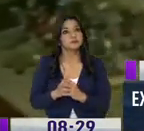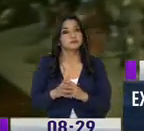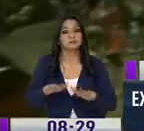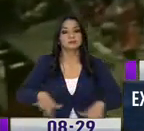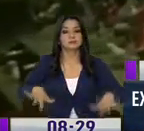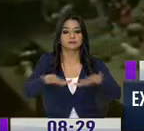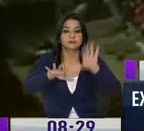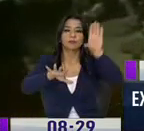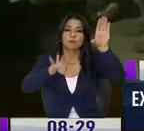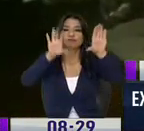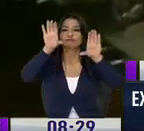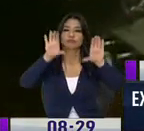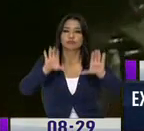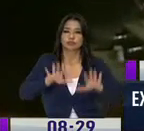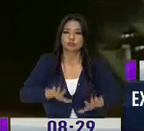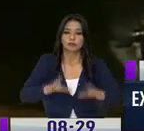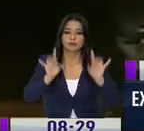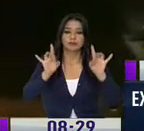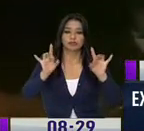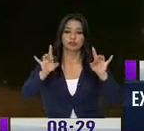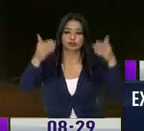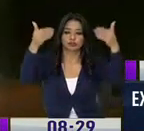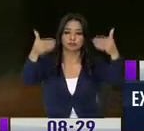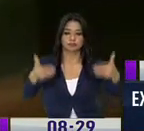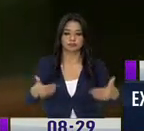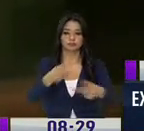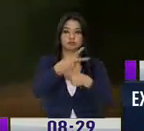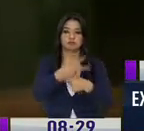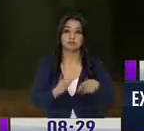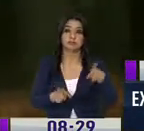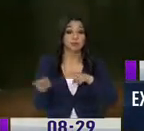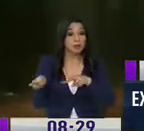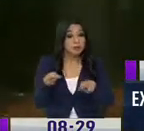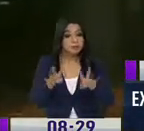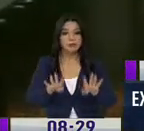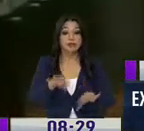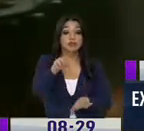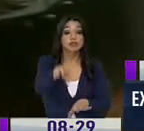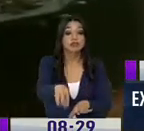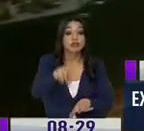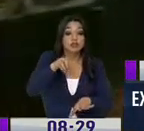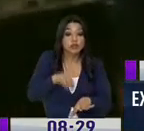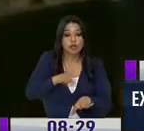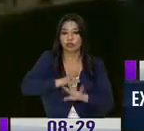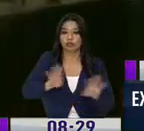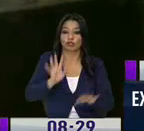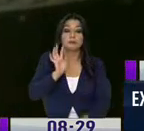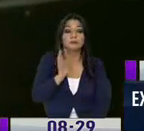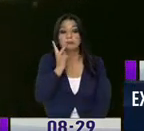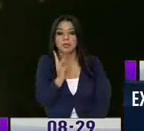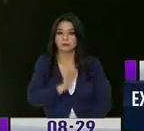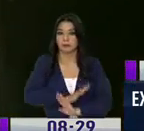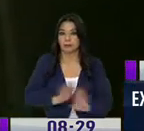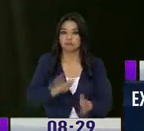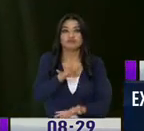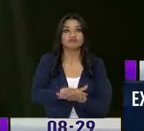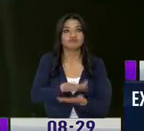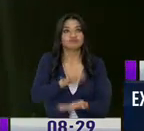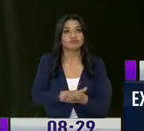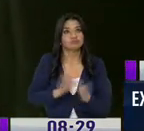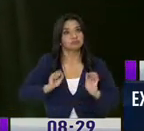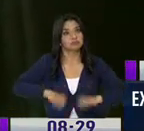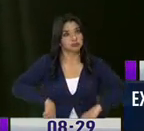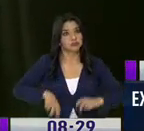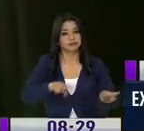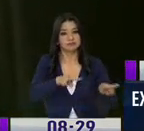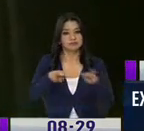museográfico, los vidrios de protección, para que la gente pueda observar con toda tranquilidad y poder hacer